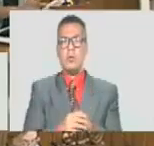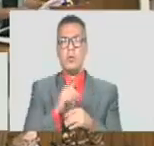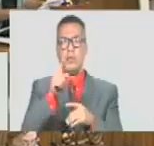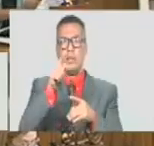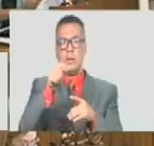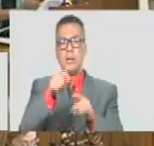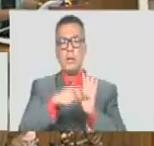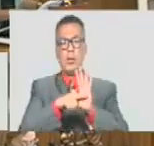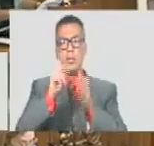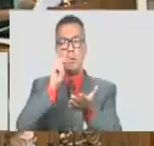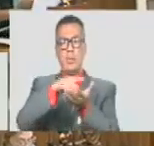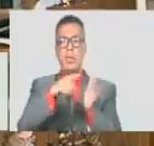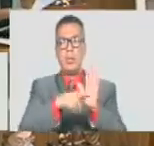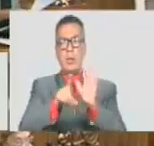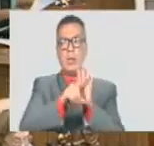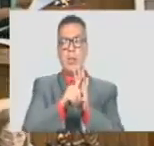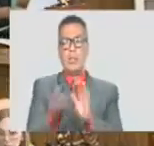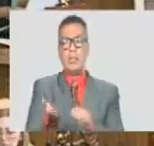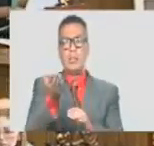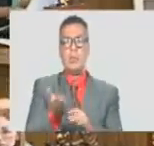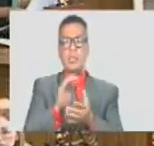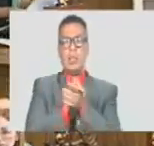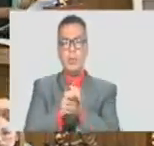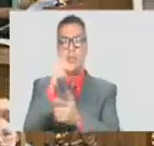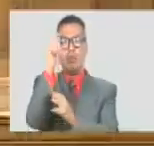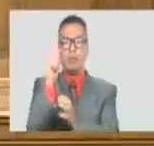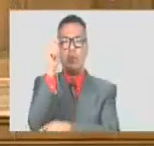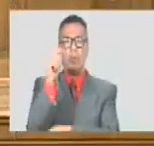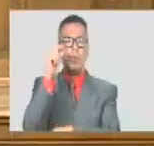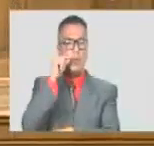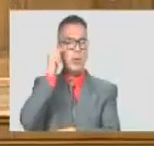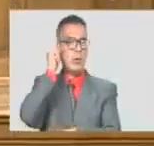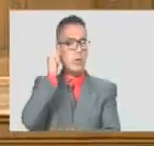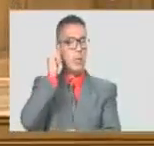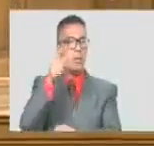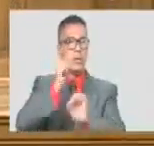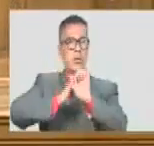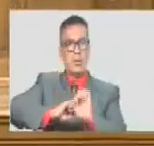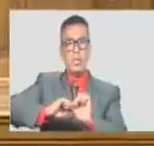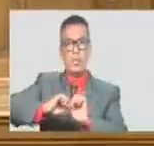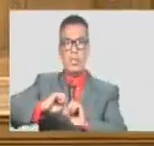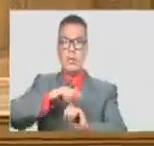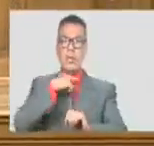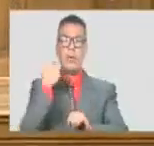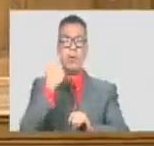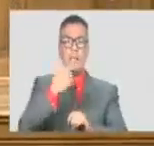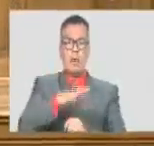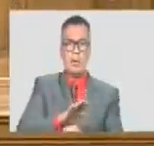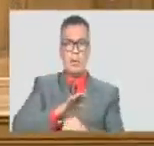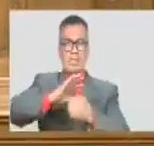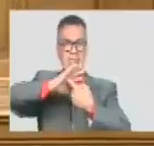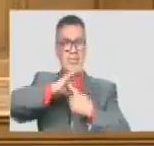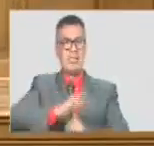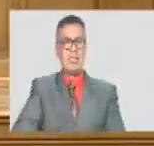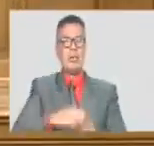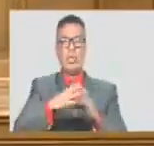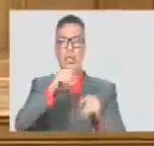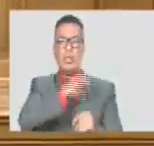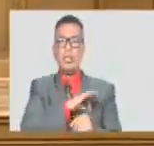está presente en la ley y es muy importante. Colegas parlamentarios y parlamentarias, la discriminación mata, destruye diariamente la